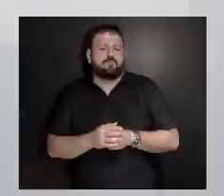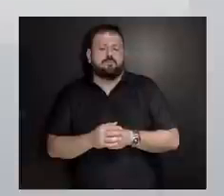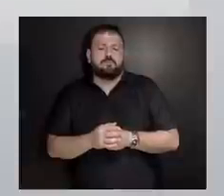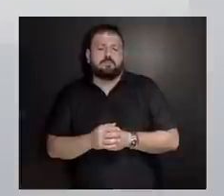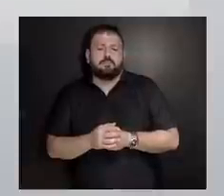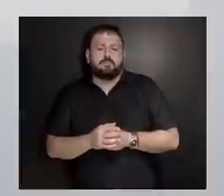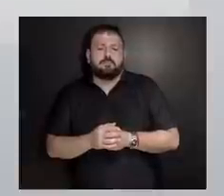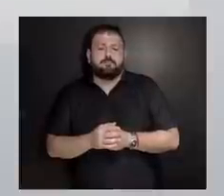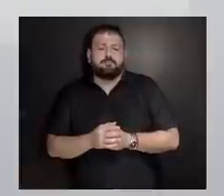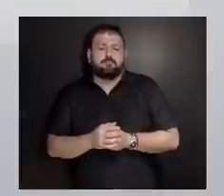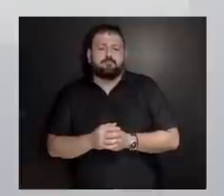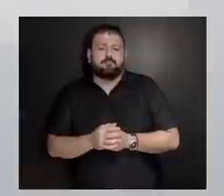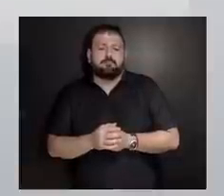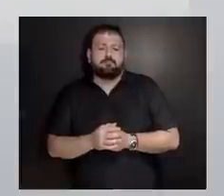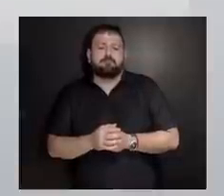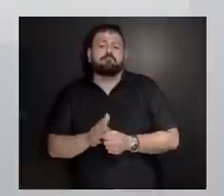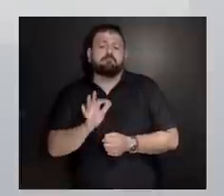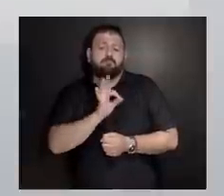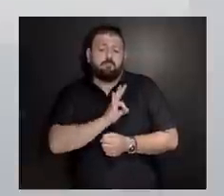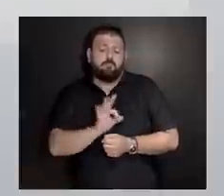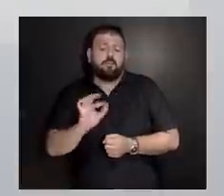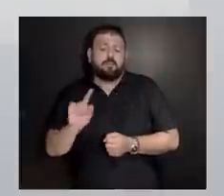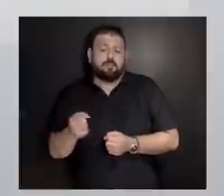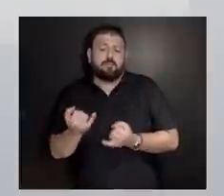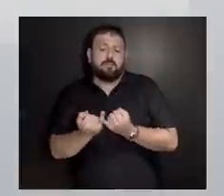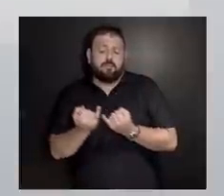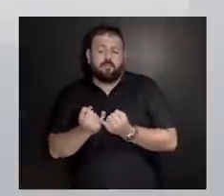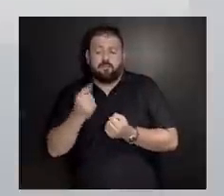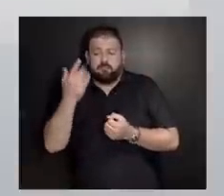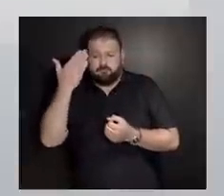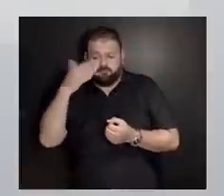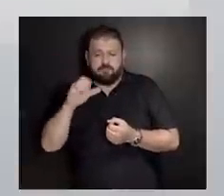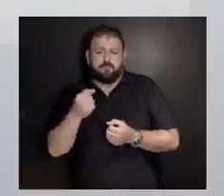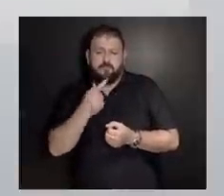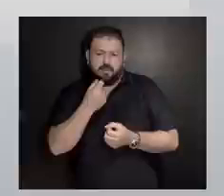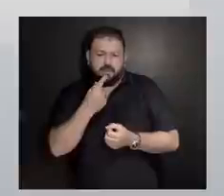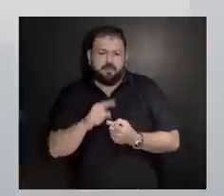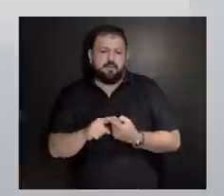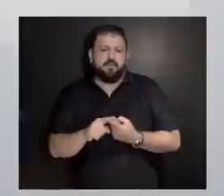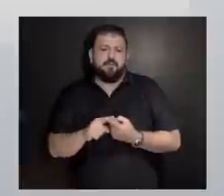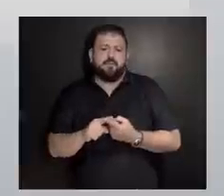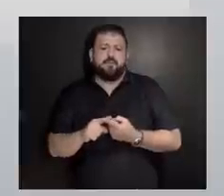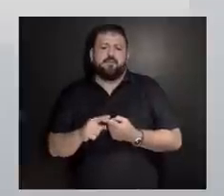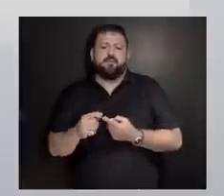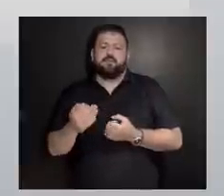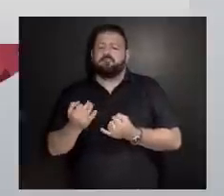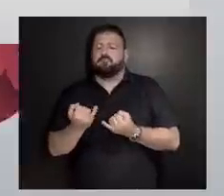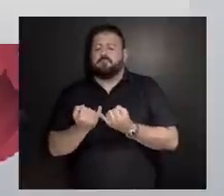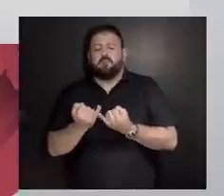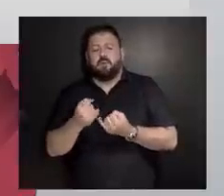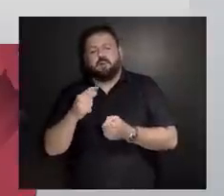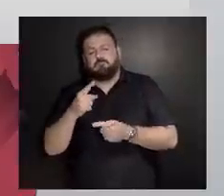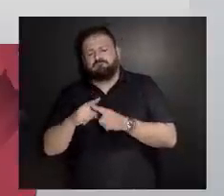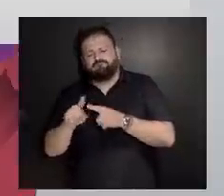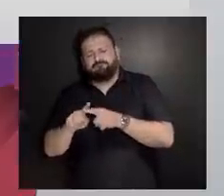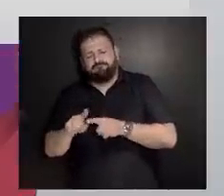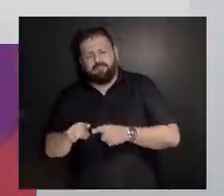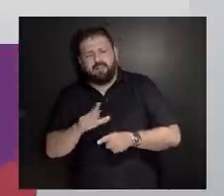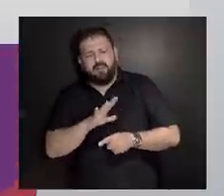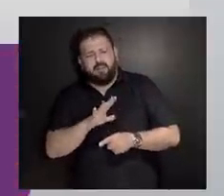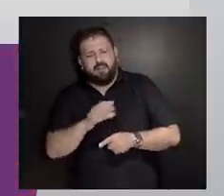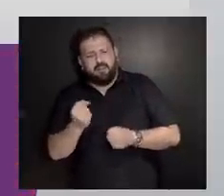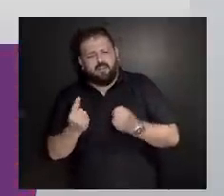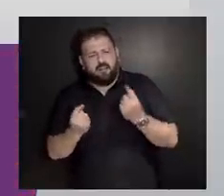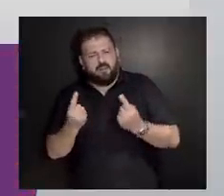Cushing. También puede ser inducida por medicamentos, por ejemplo, el consumo de glucocorticoides, inmunosupresores,